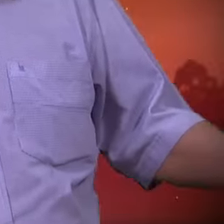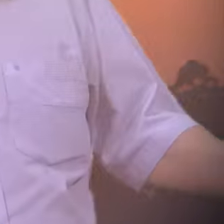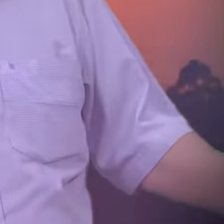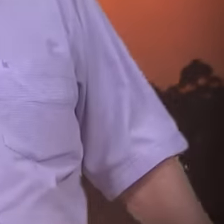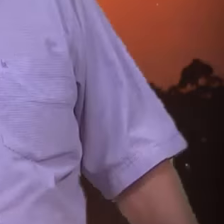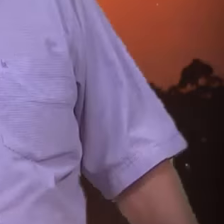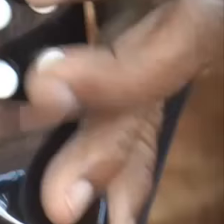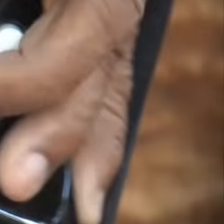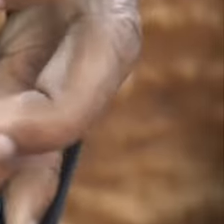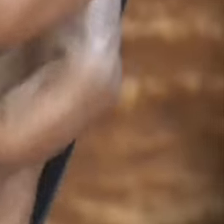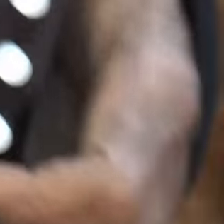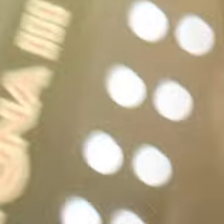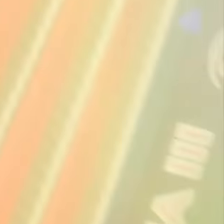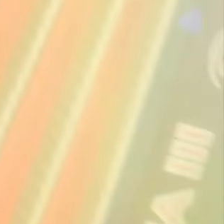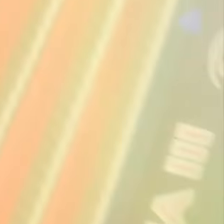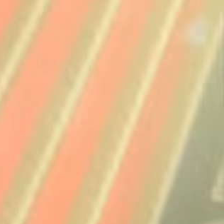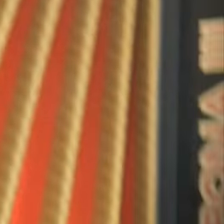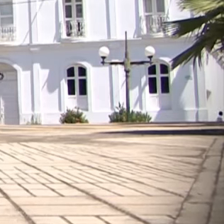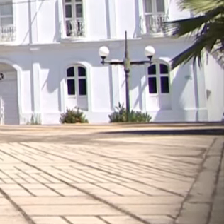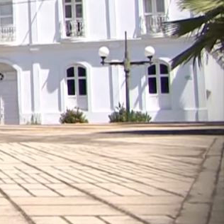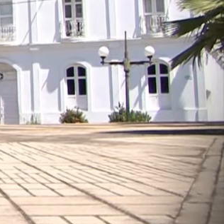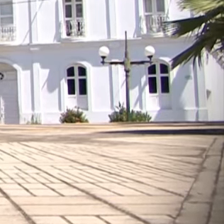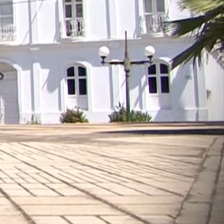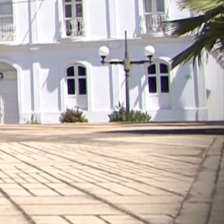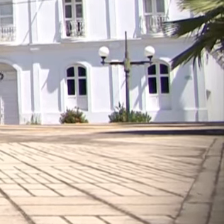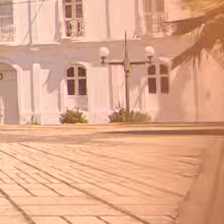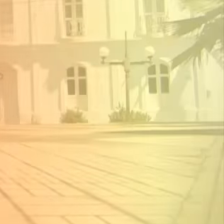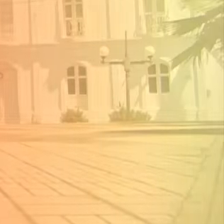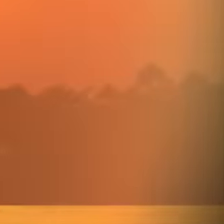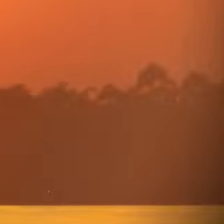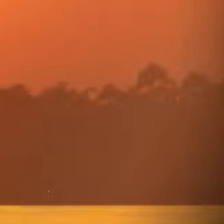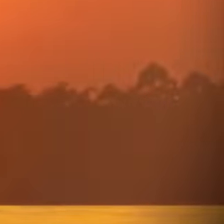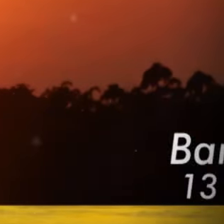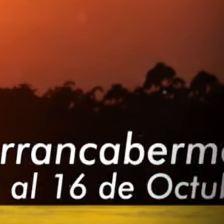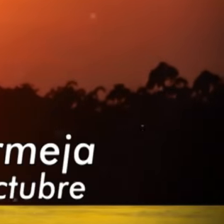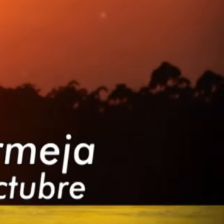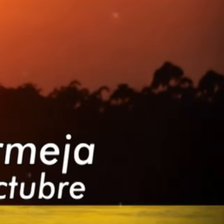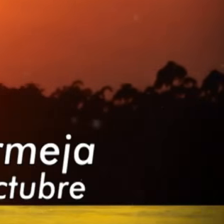la invitación. Los esperamos en Barranca Bermeja.